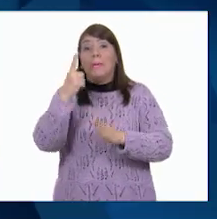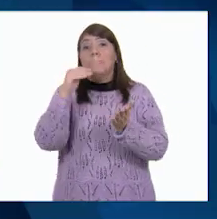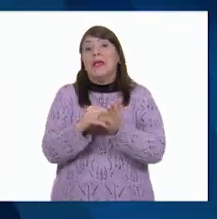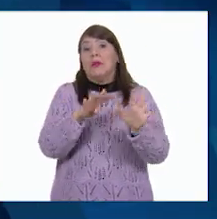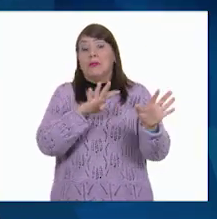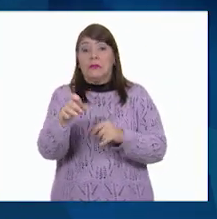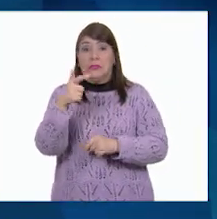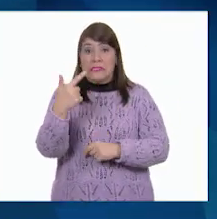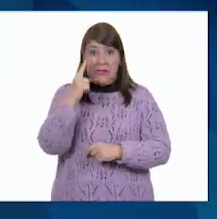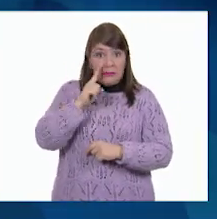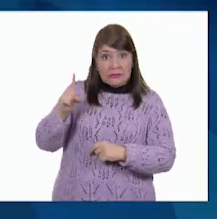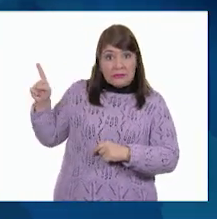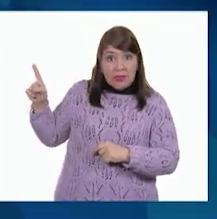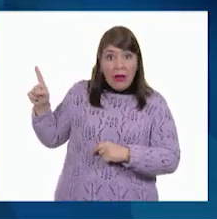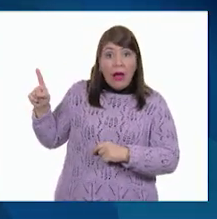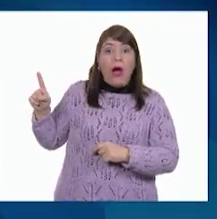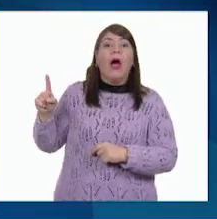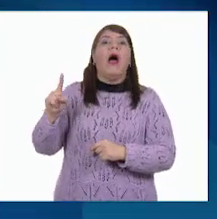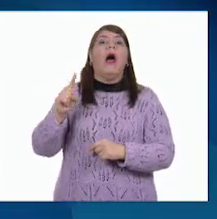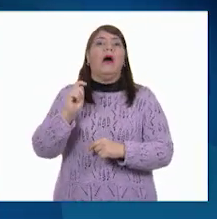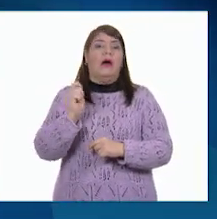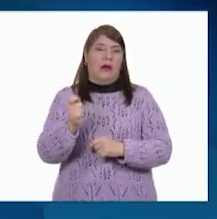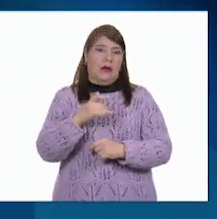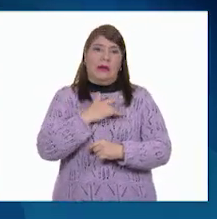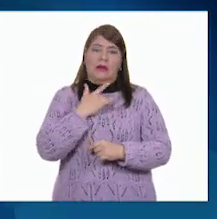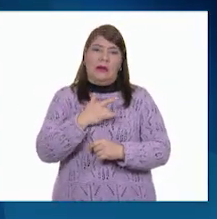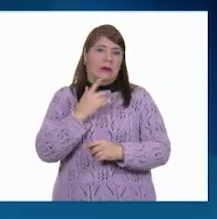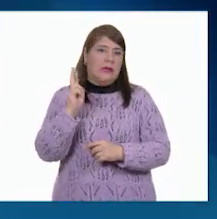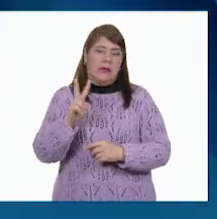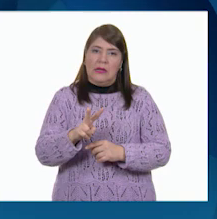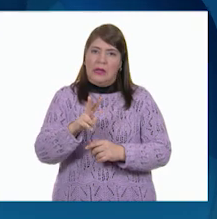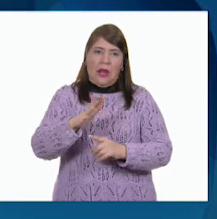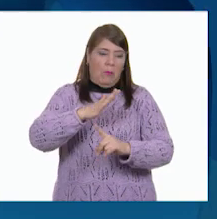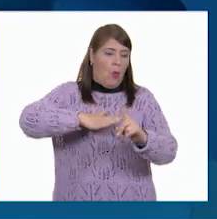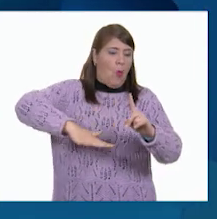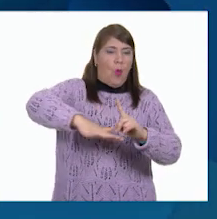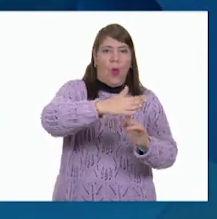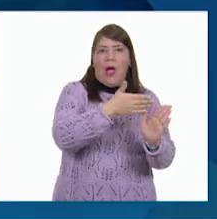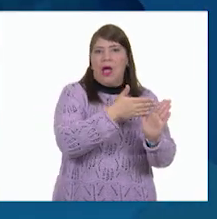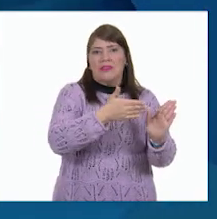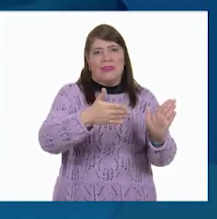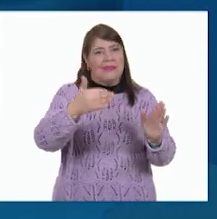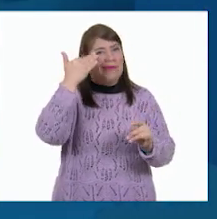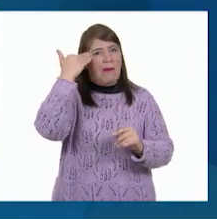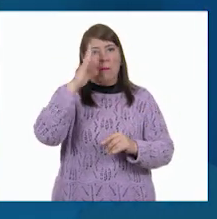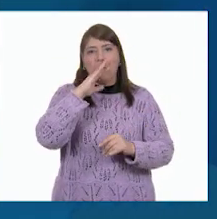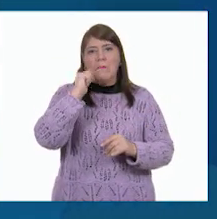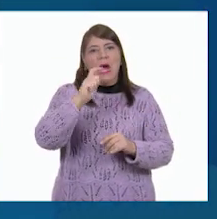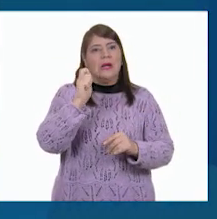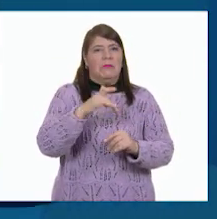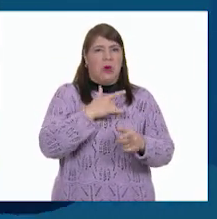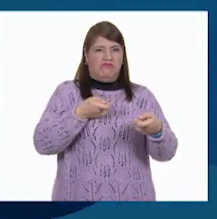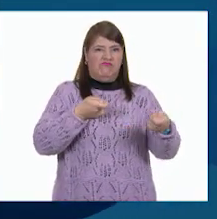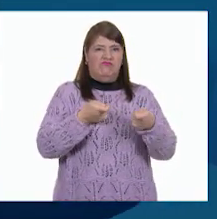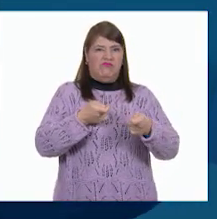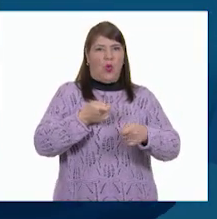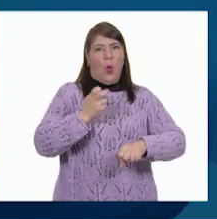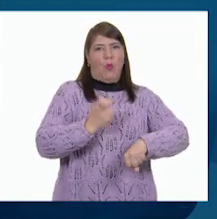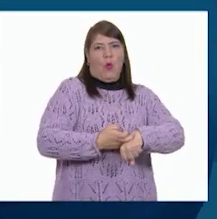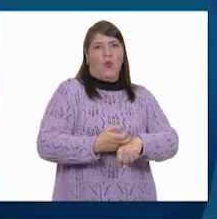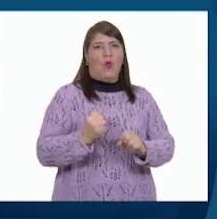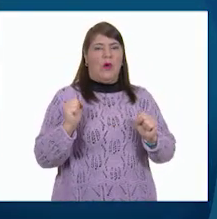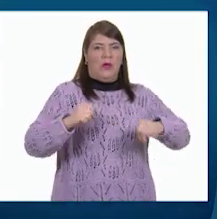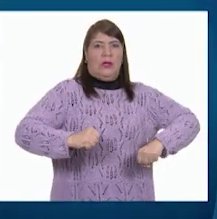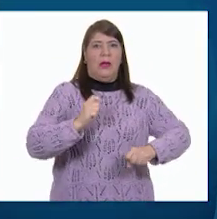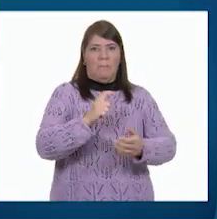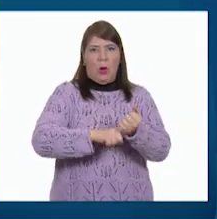1907 dejaron en claro el perfil más oscuro de esta dictadura. Y como nos dijo, tanto la